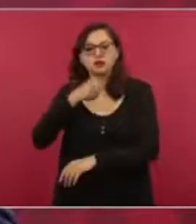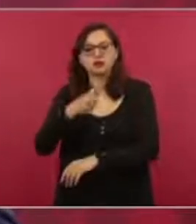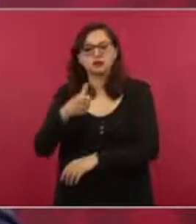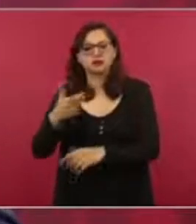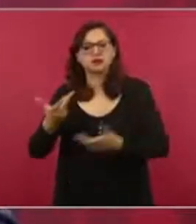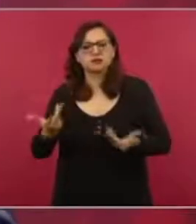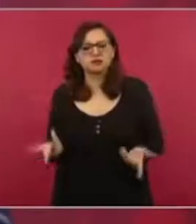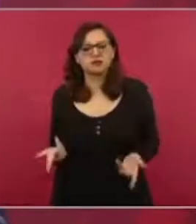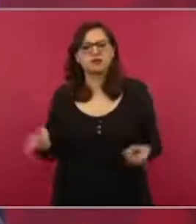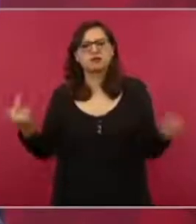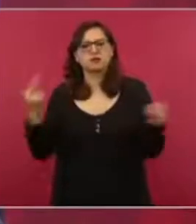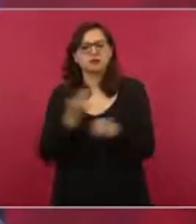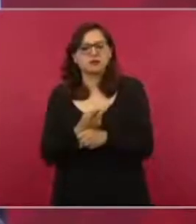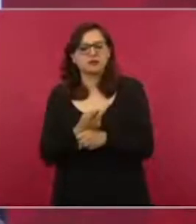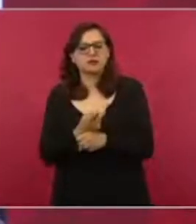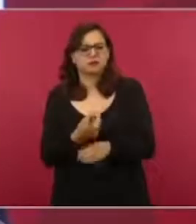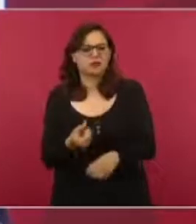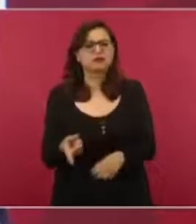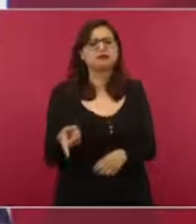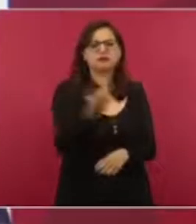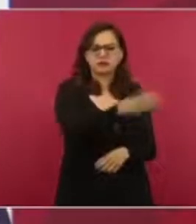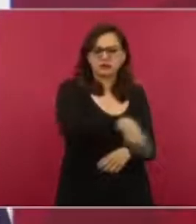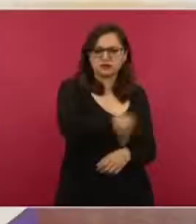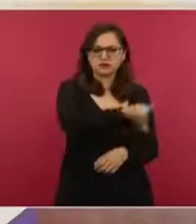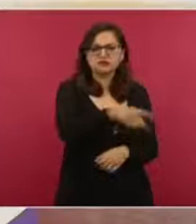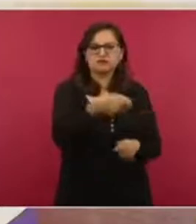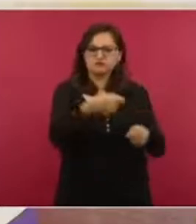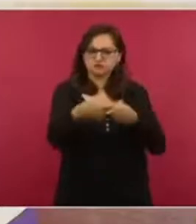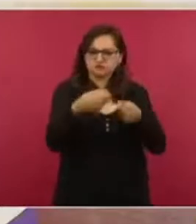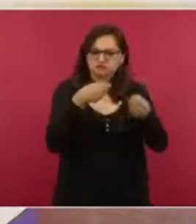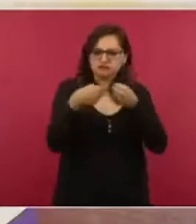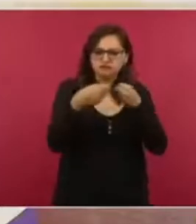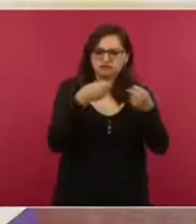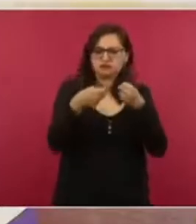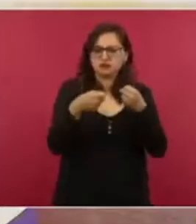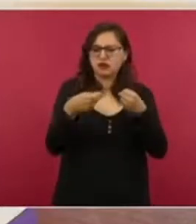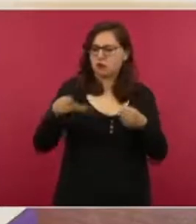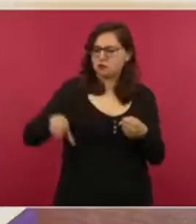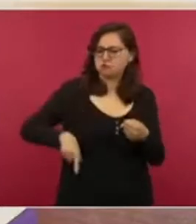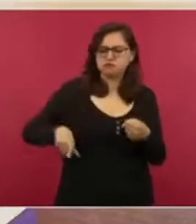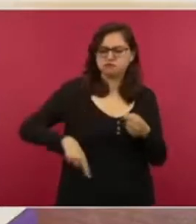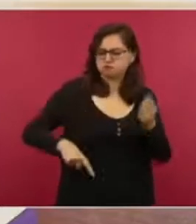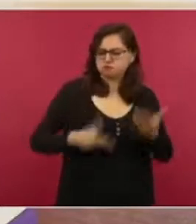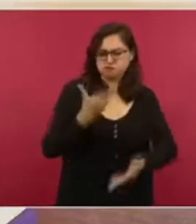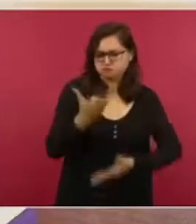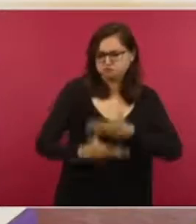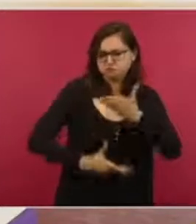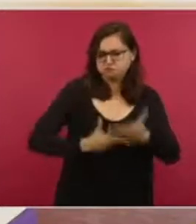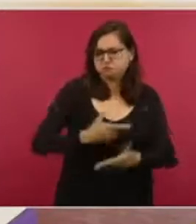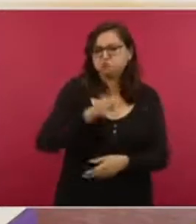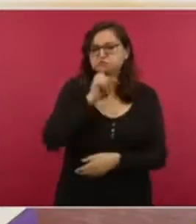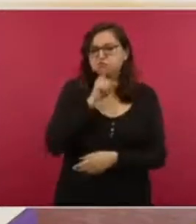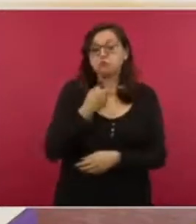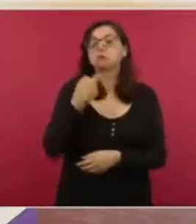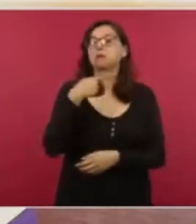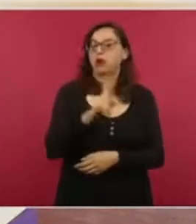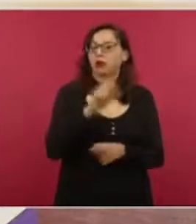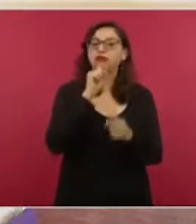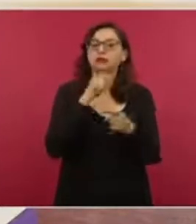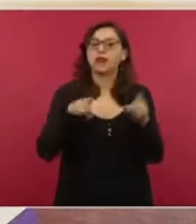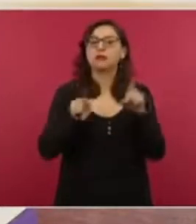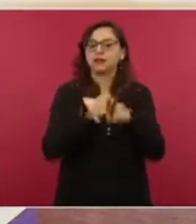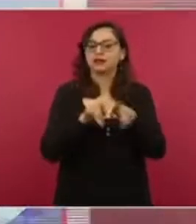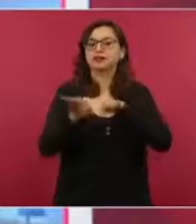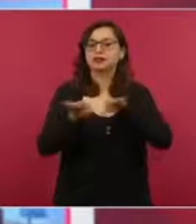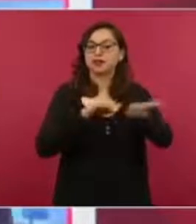otra forma también se dedican a la actividad pública y